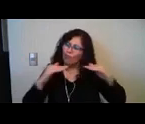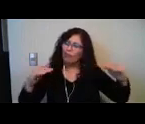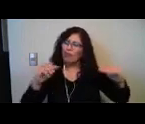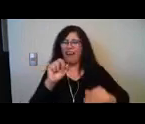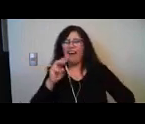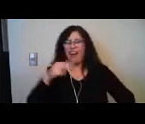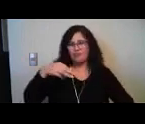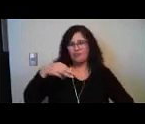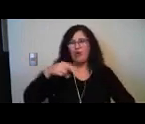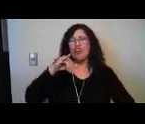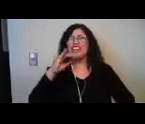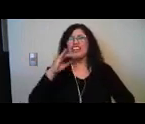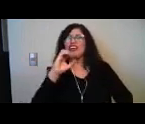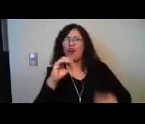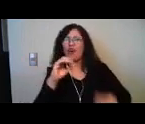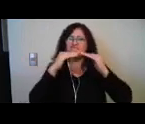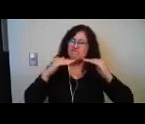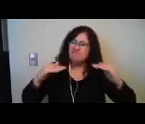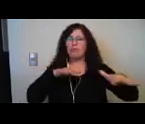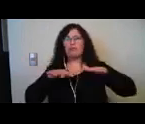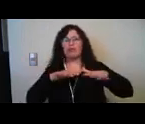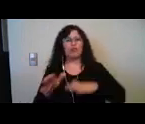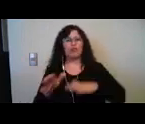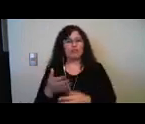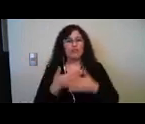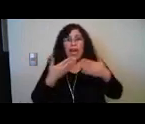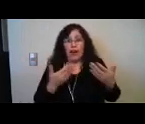Dicho esto, ¿cierto? Yo creo que esto ya ustedes lo manejan, que tiene que ver con la